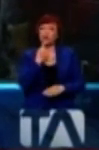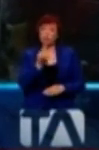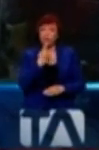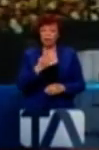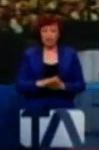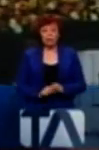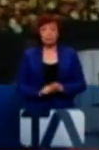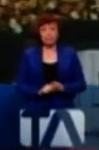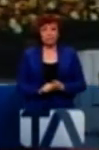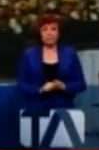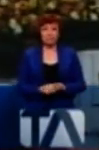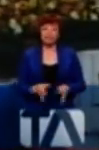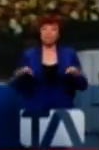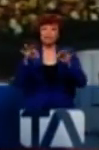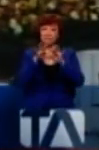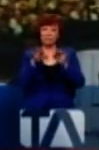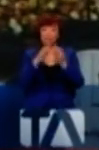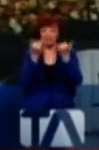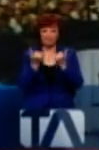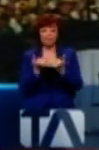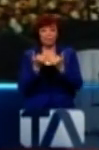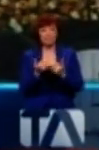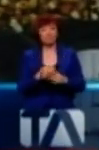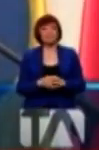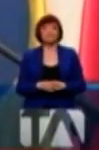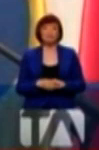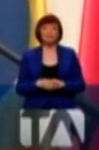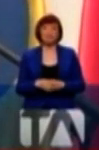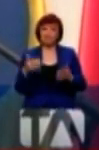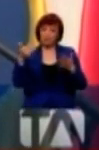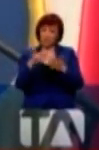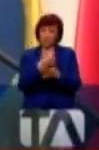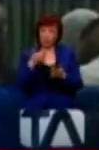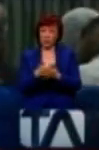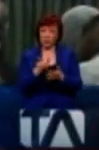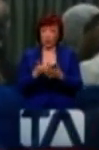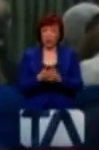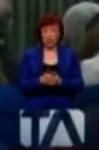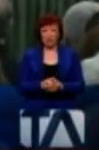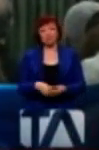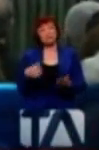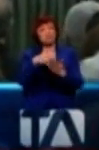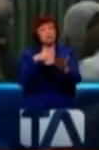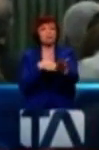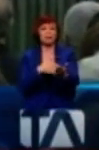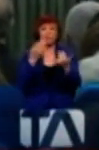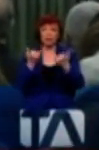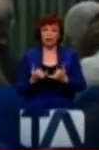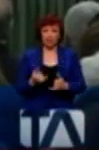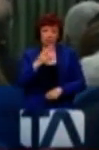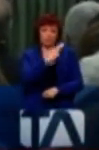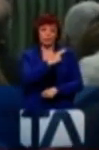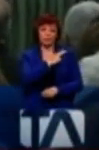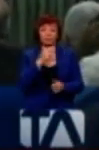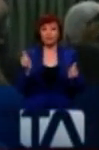una referencia al respecto con respecto a los nuevos vientos que soplan en estas relaciones entre la universidad